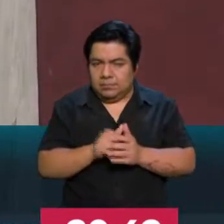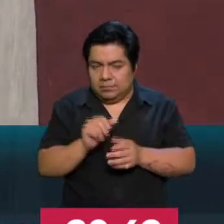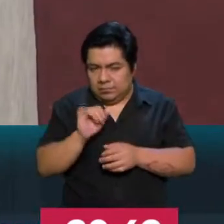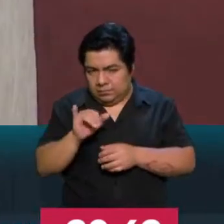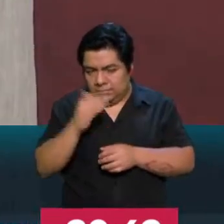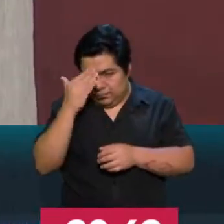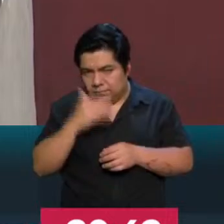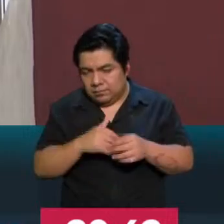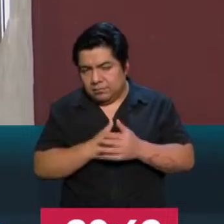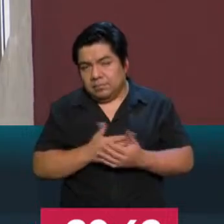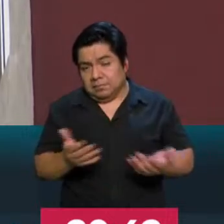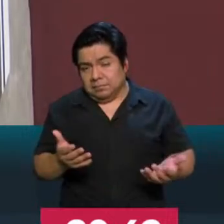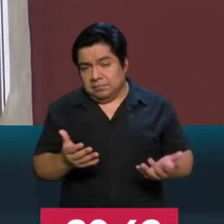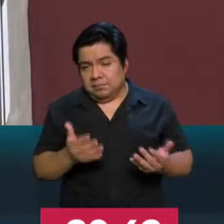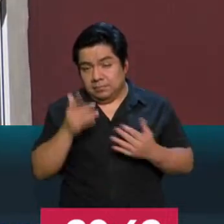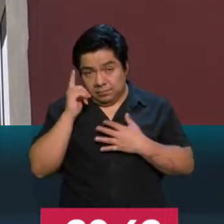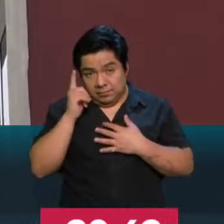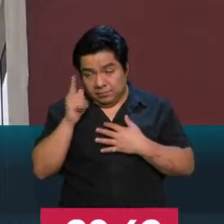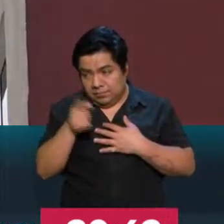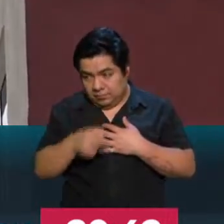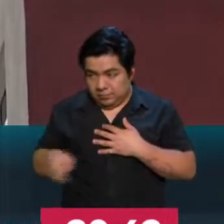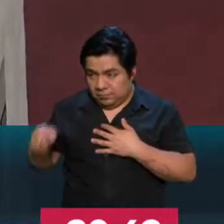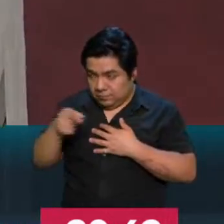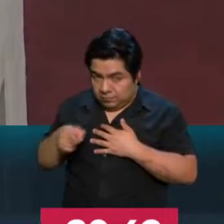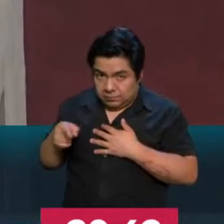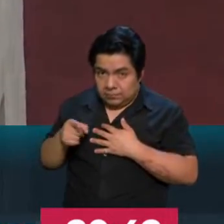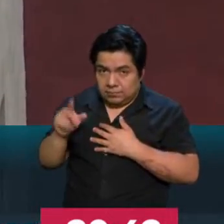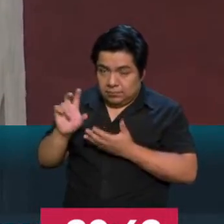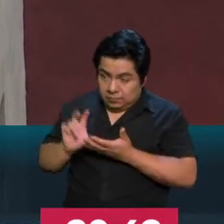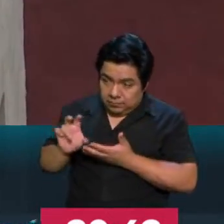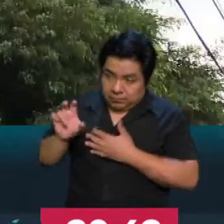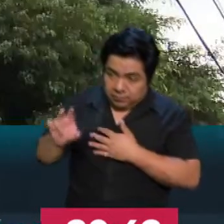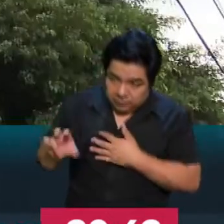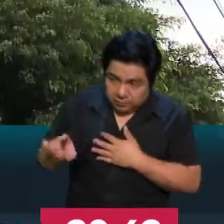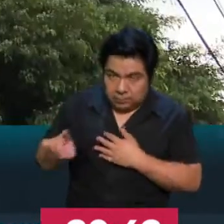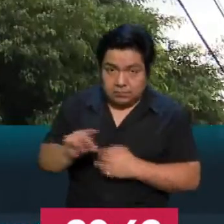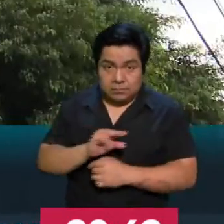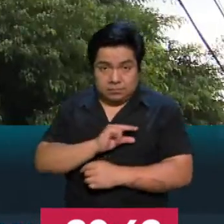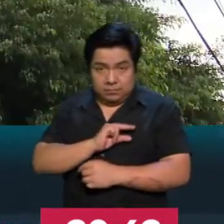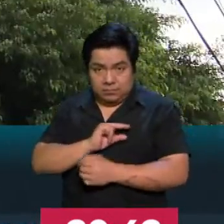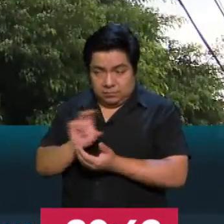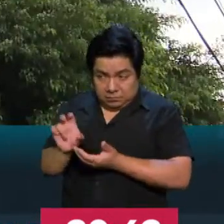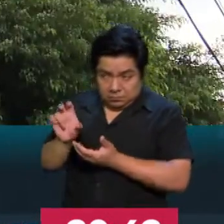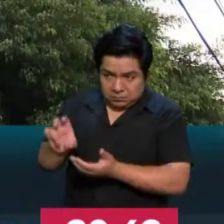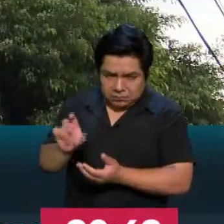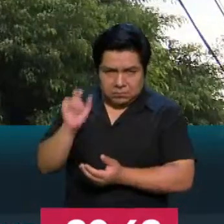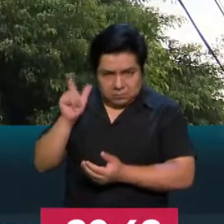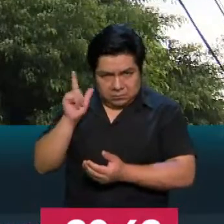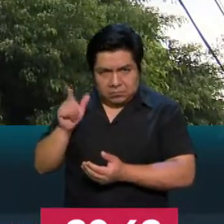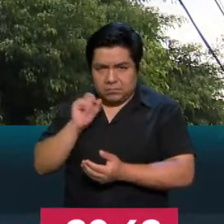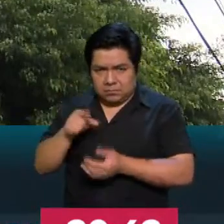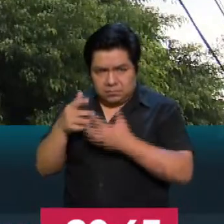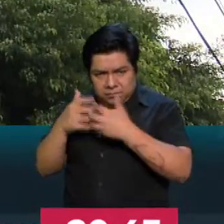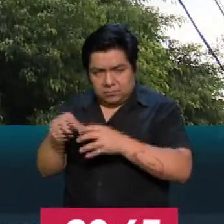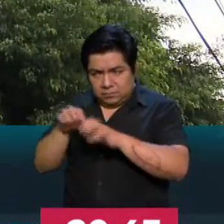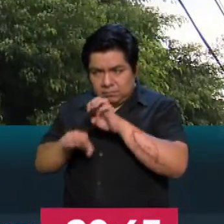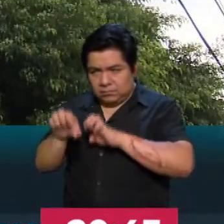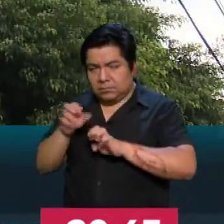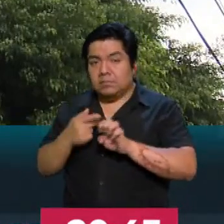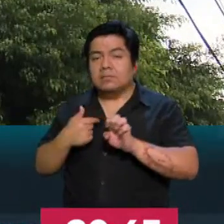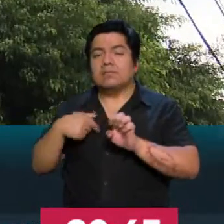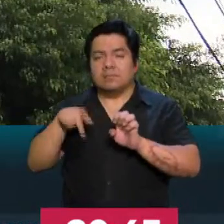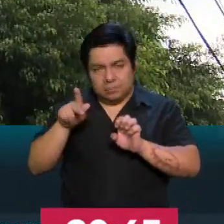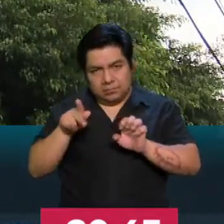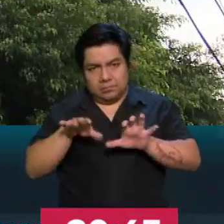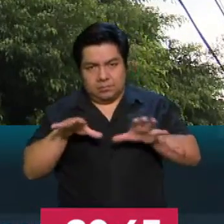por supuesto, esperando el acompañamiento de la inversión privada, pero en función de los